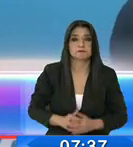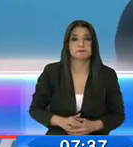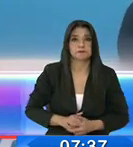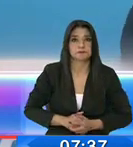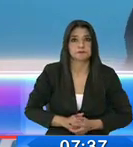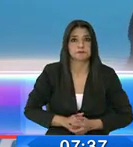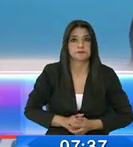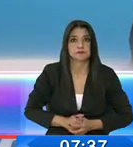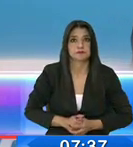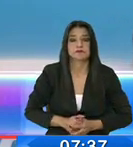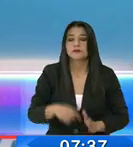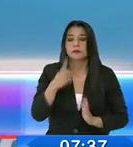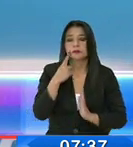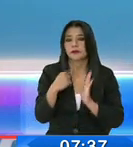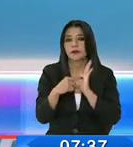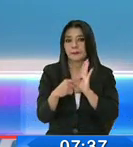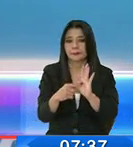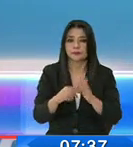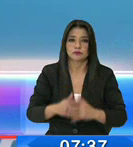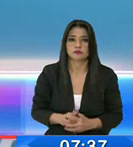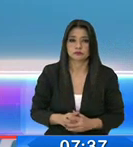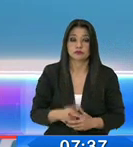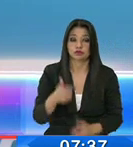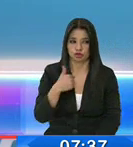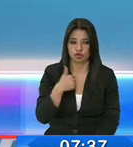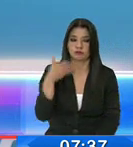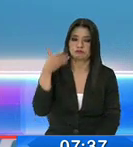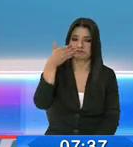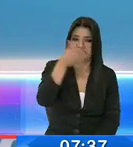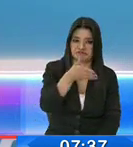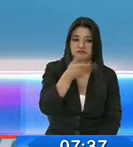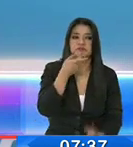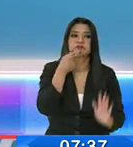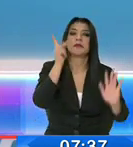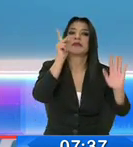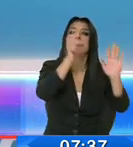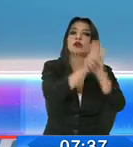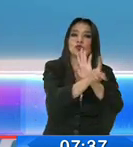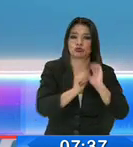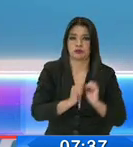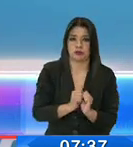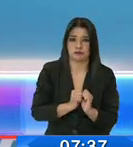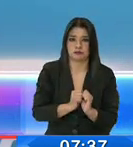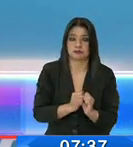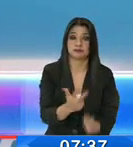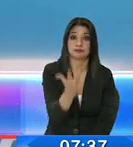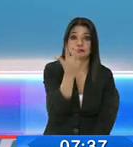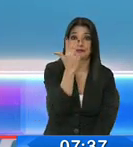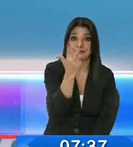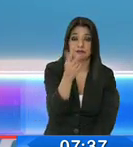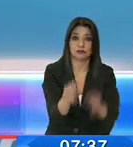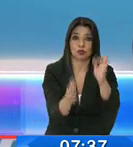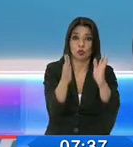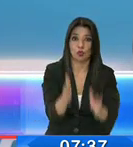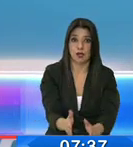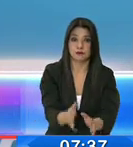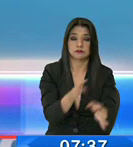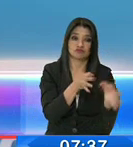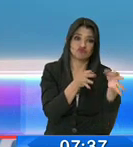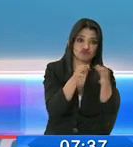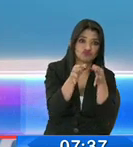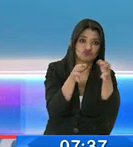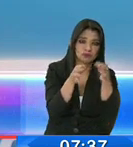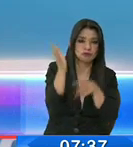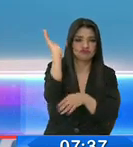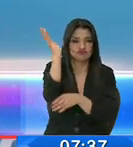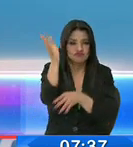si nosotros llegamos como acusadores a convencer a los tres jueces de la corte nacional de justicia que conocerán